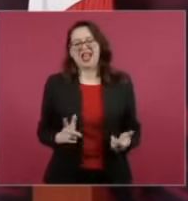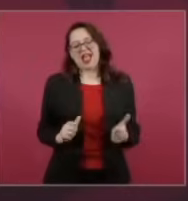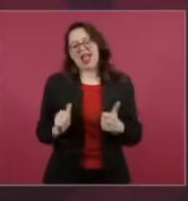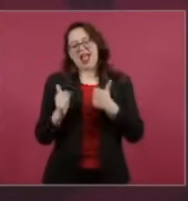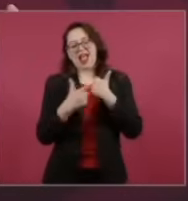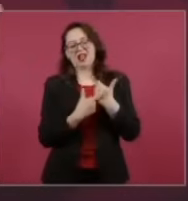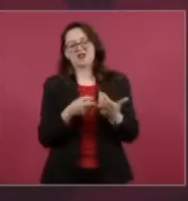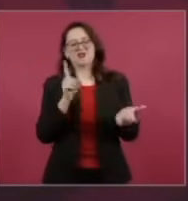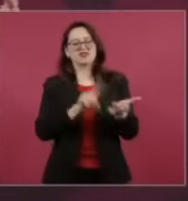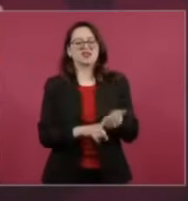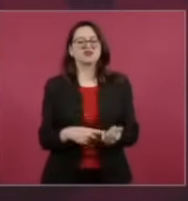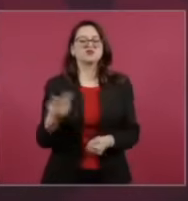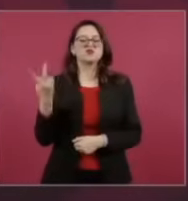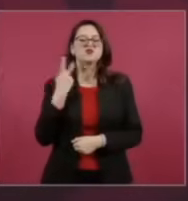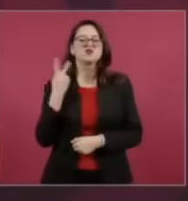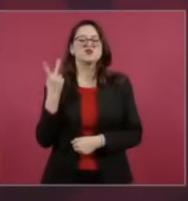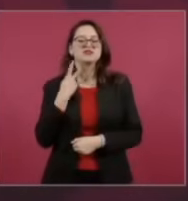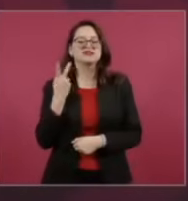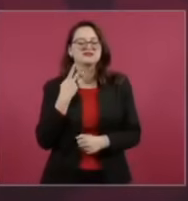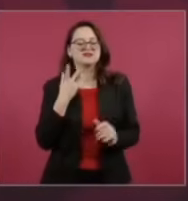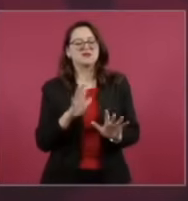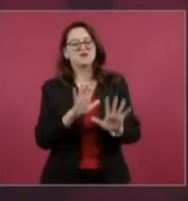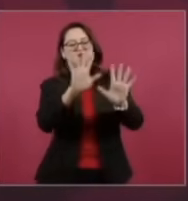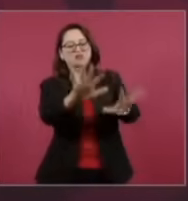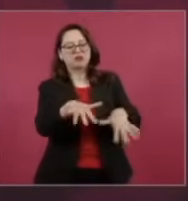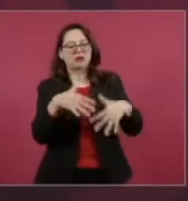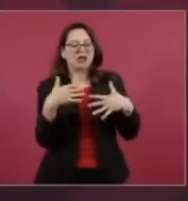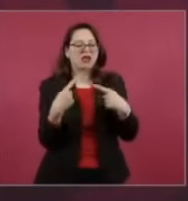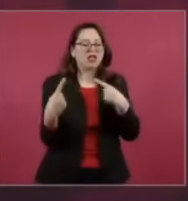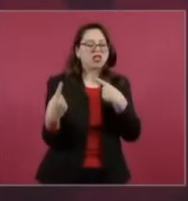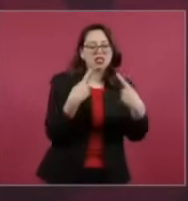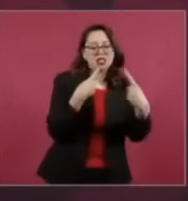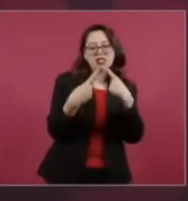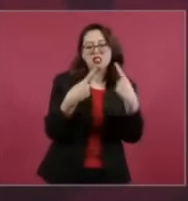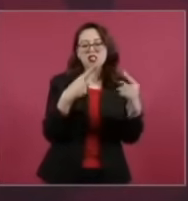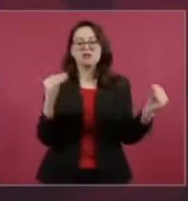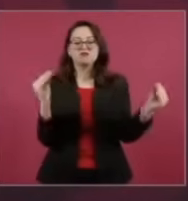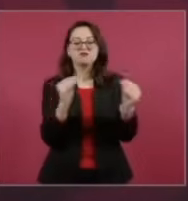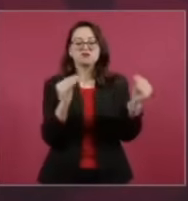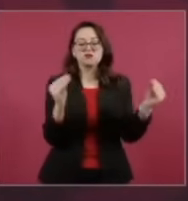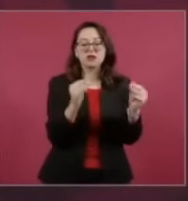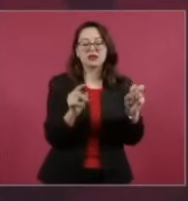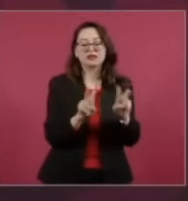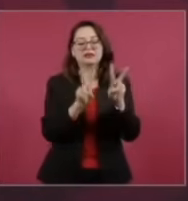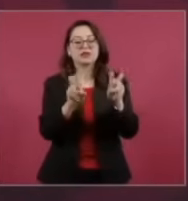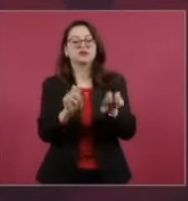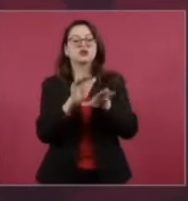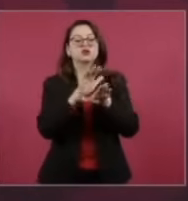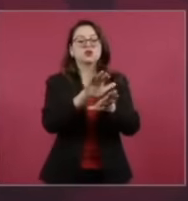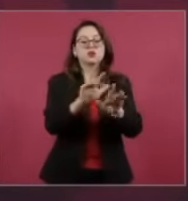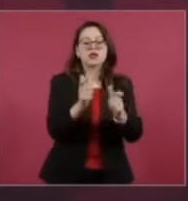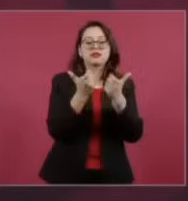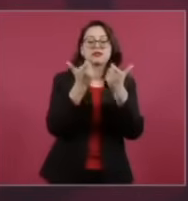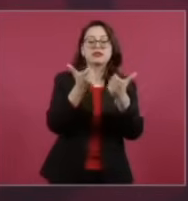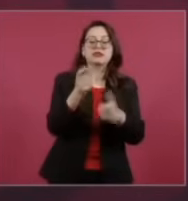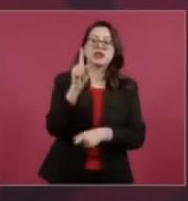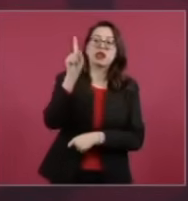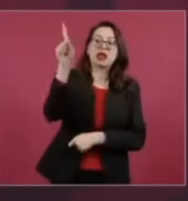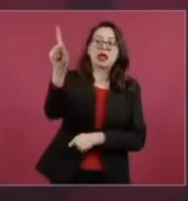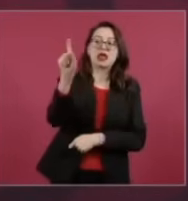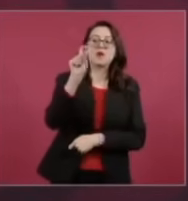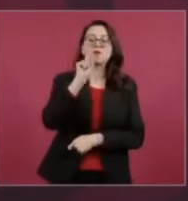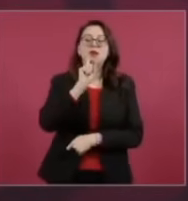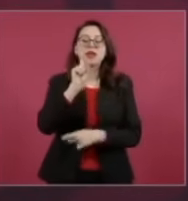negociación en el congreso para enviar dinero a Ucrania y a